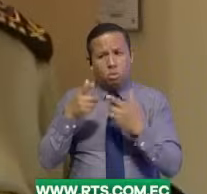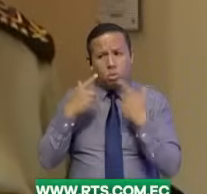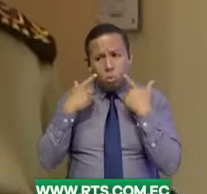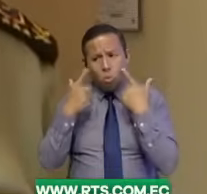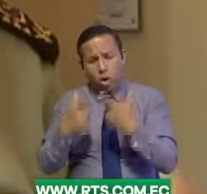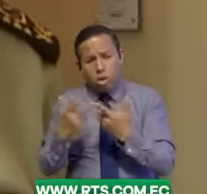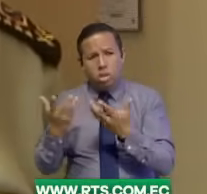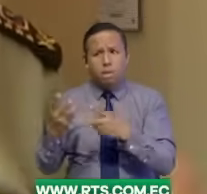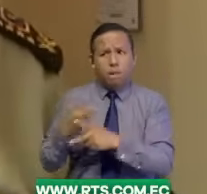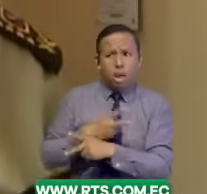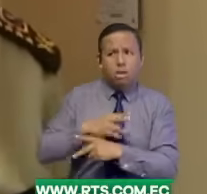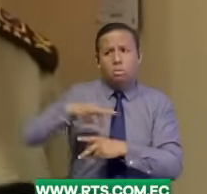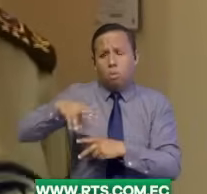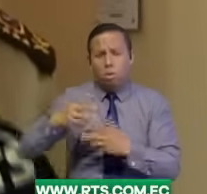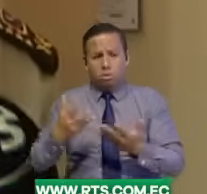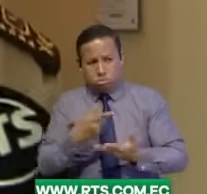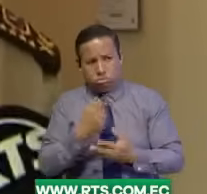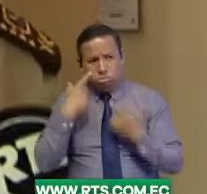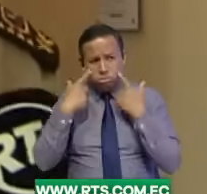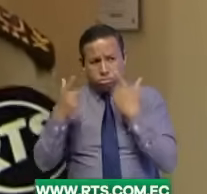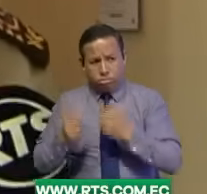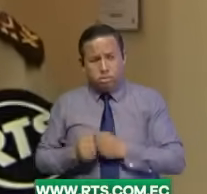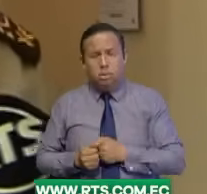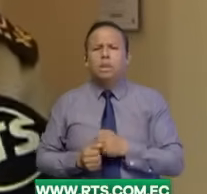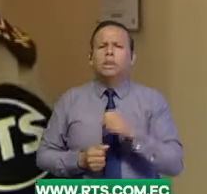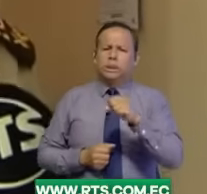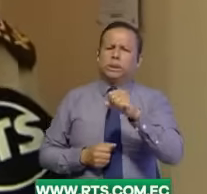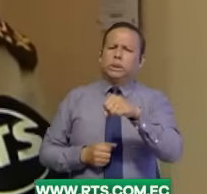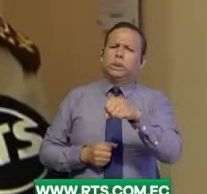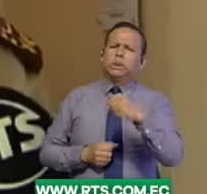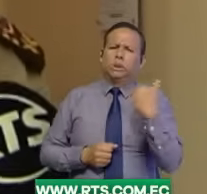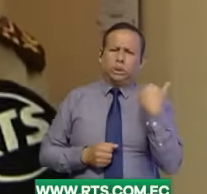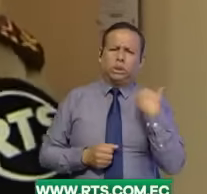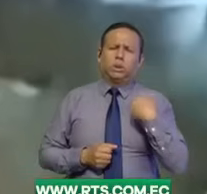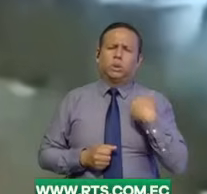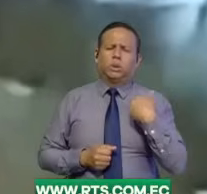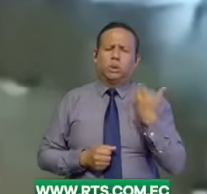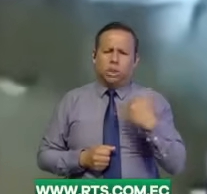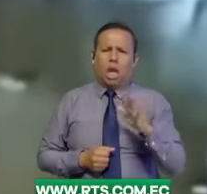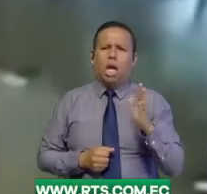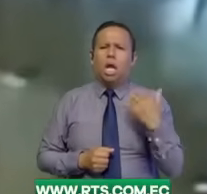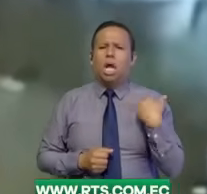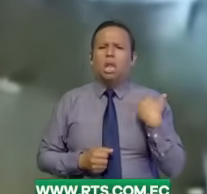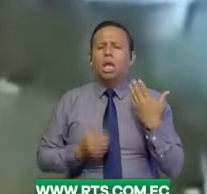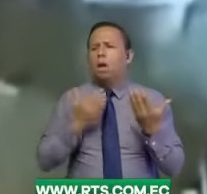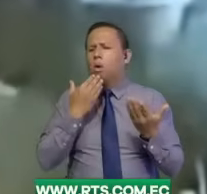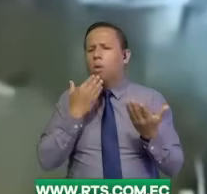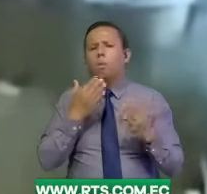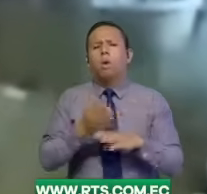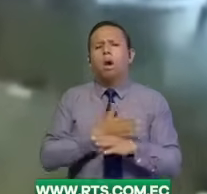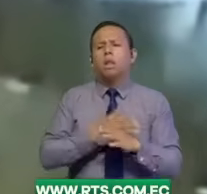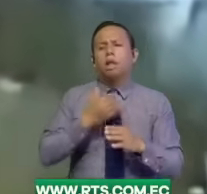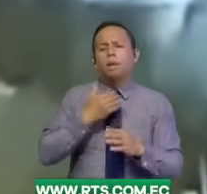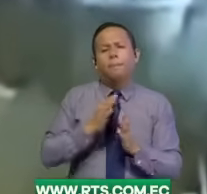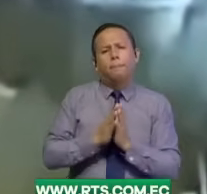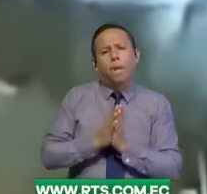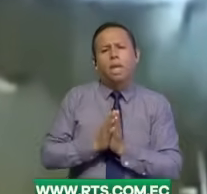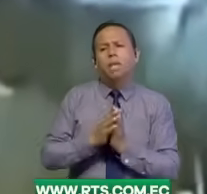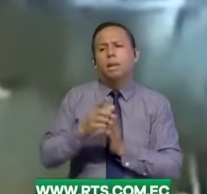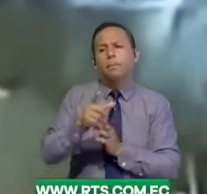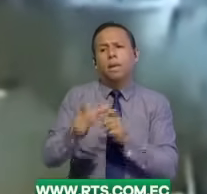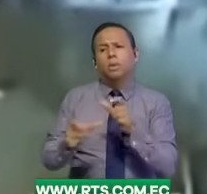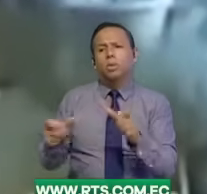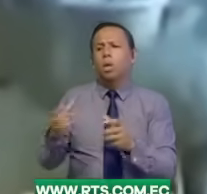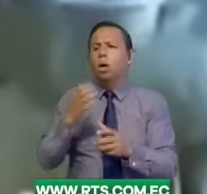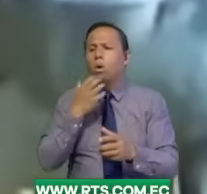oportunidad o intentos de secuestro aleatorios? Sabe que sí, especialmente hemos pedido nosotros ya que se establezca algún tipo de legalización de esta gente para que